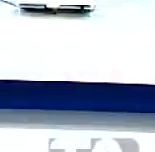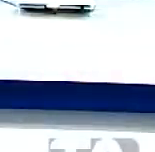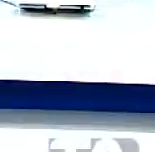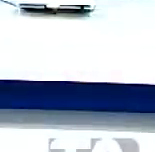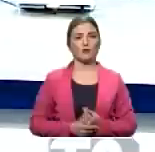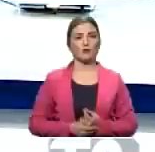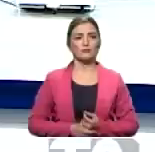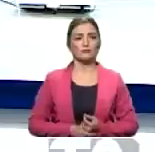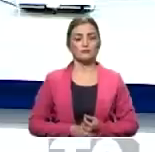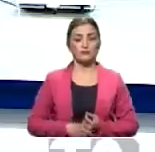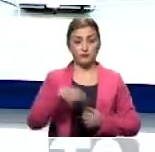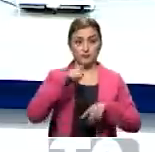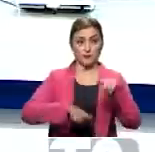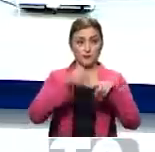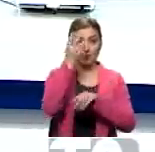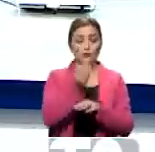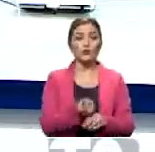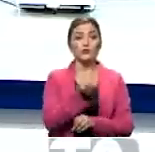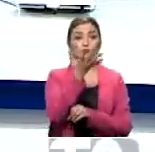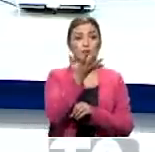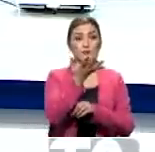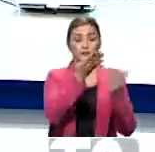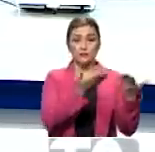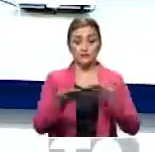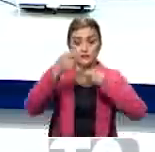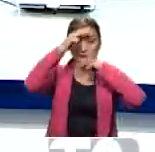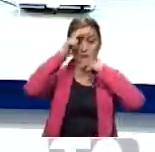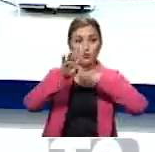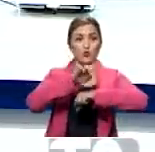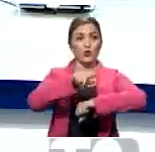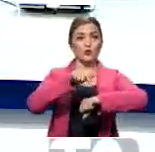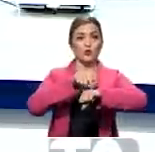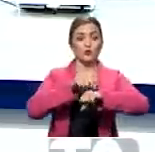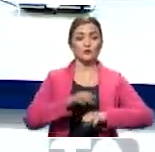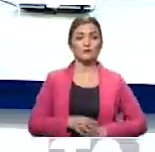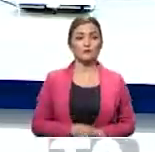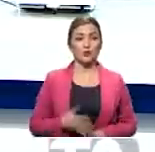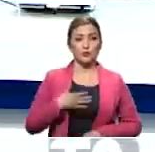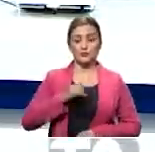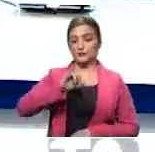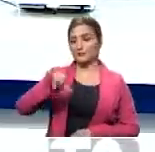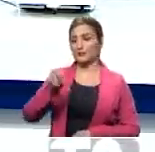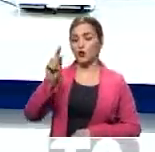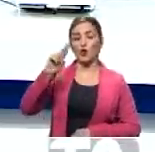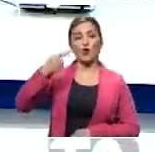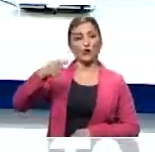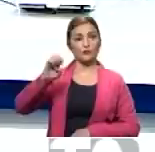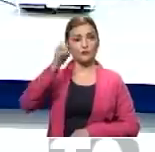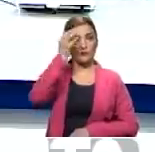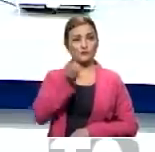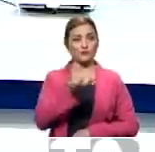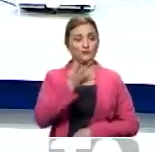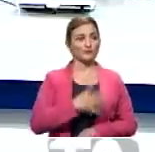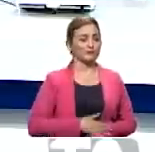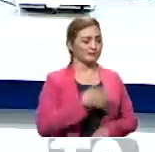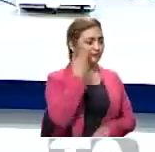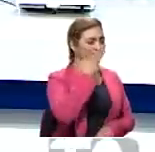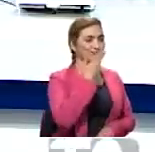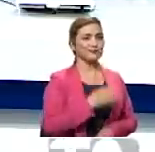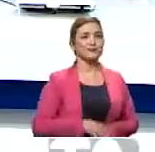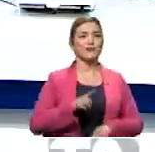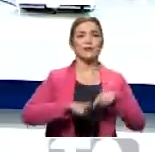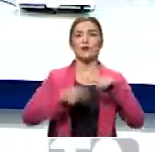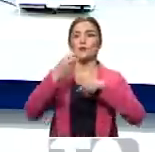noches, amigos. Buenos días. Bienvenidos a la segunda emisión de su noticiero de la Comunidad de 24 Horas. ¿Qué tal, Jorge? Buenos días. Helen, televidentes de todo el país, saludos. Muy